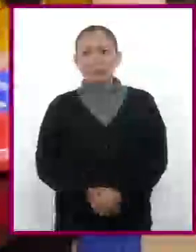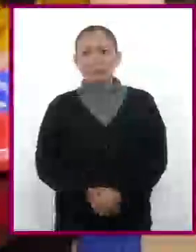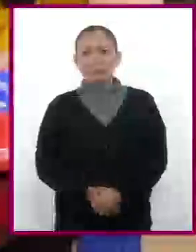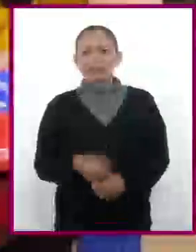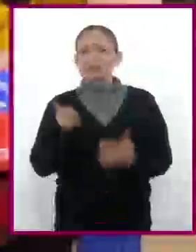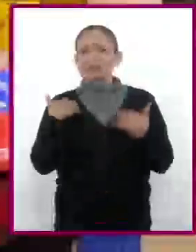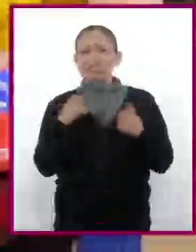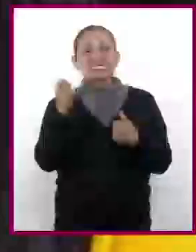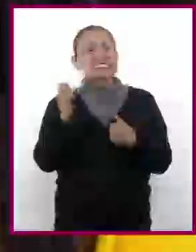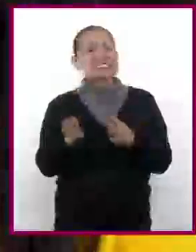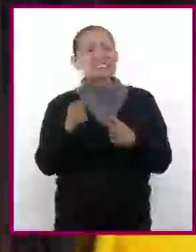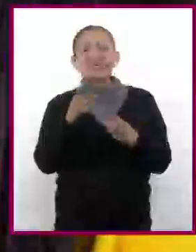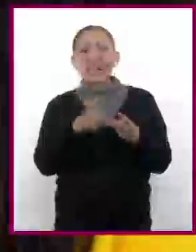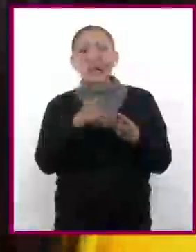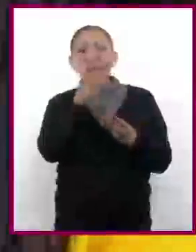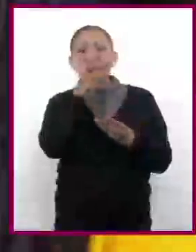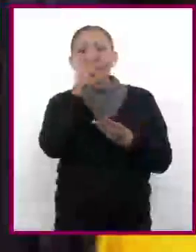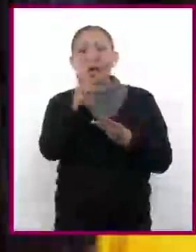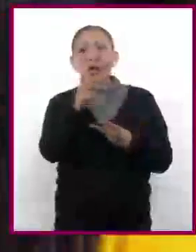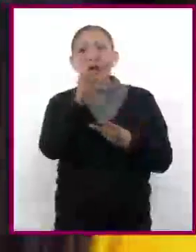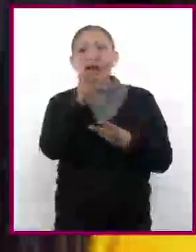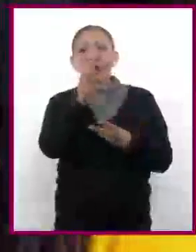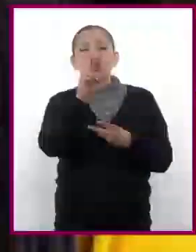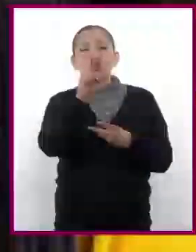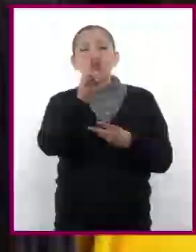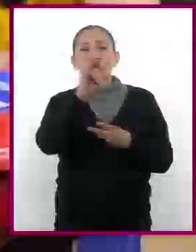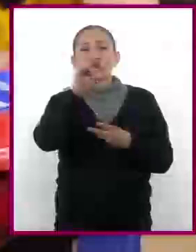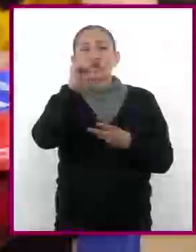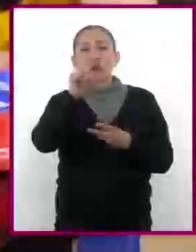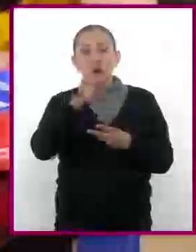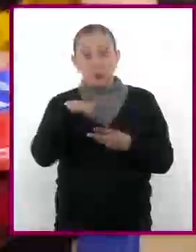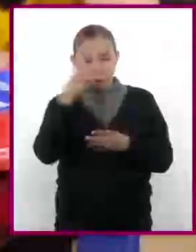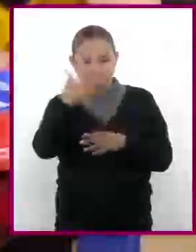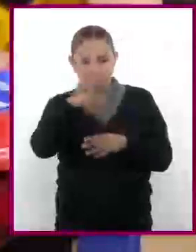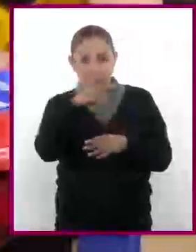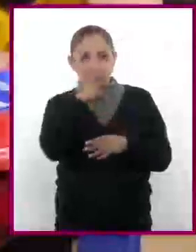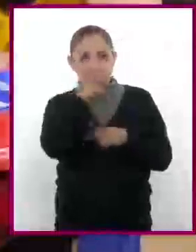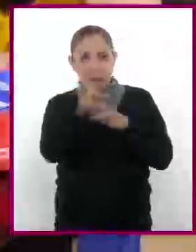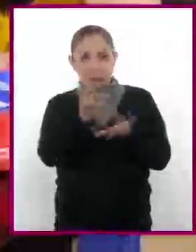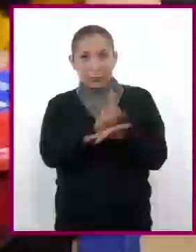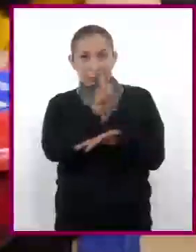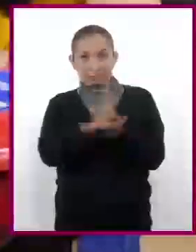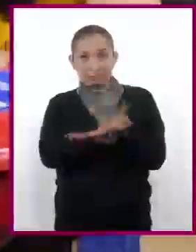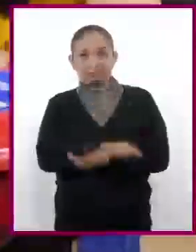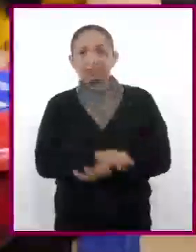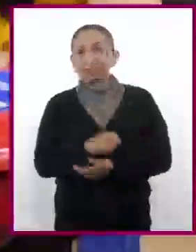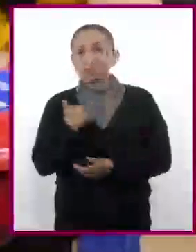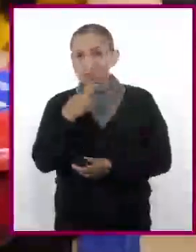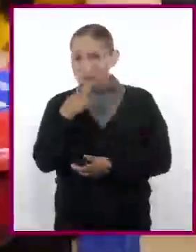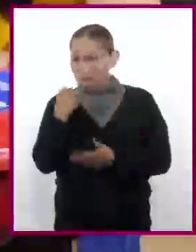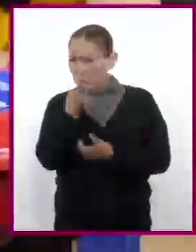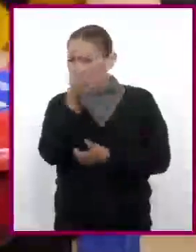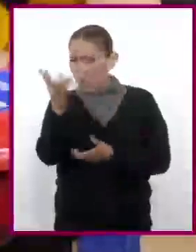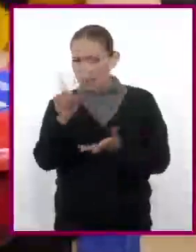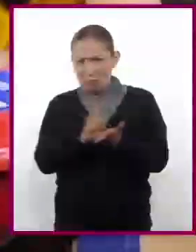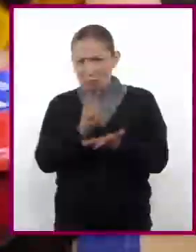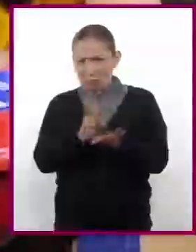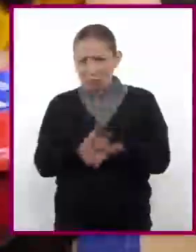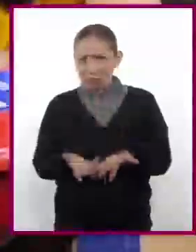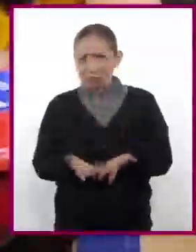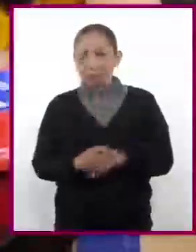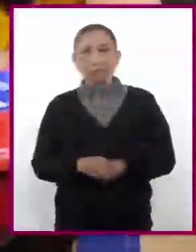Yo no entiendo qué significa la palabra fusión. Vamos a buscar estas palabras en el diccionario. ¿Servirá cualquier